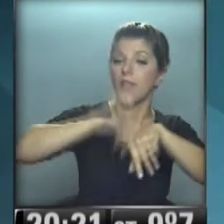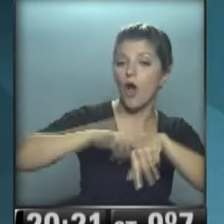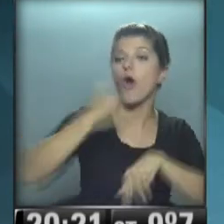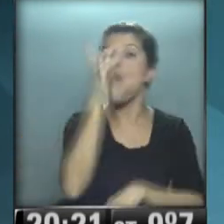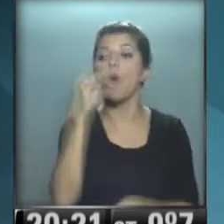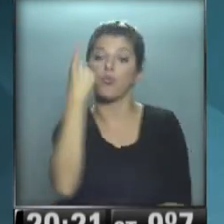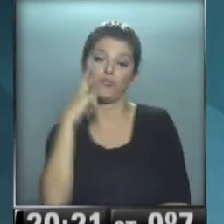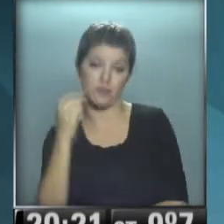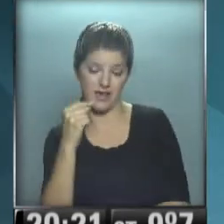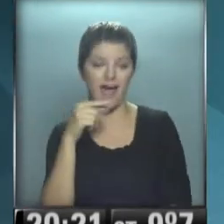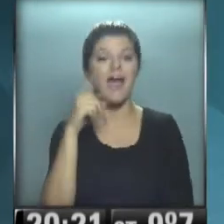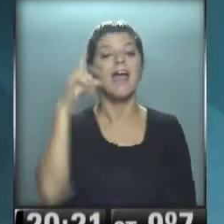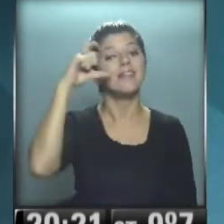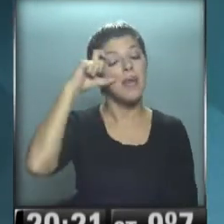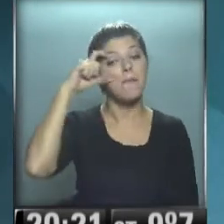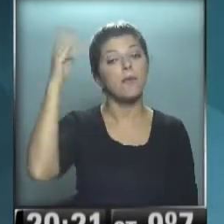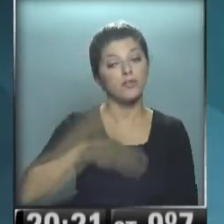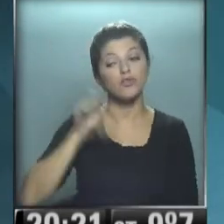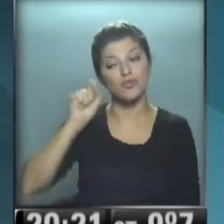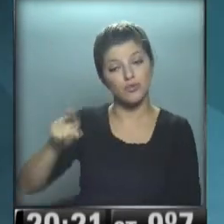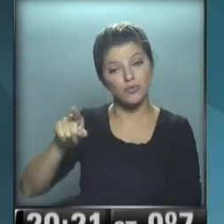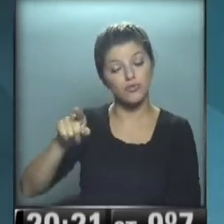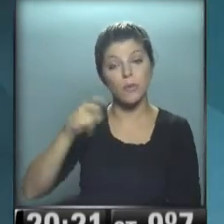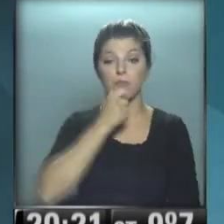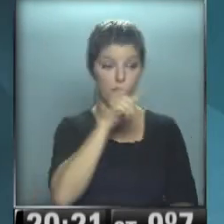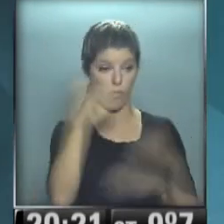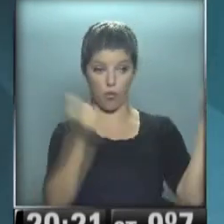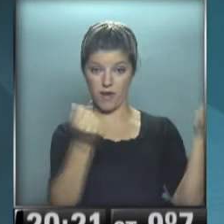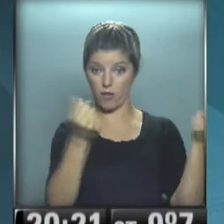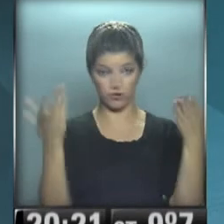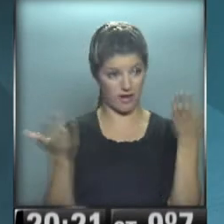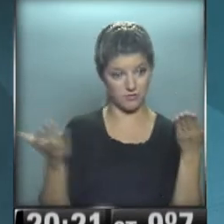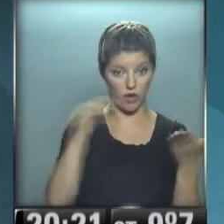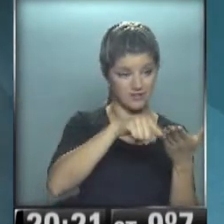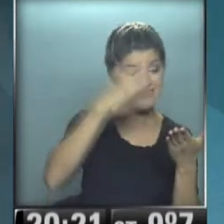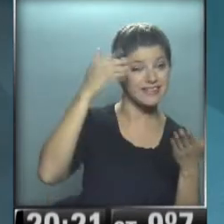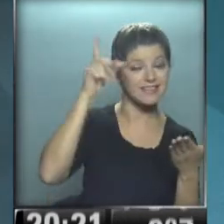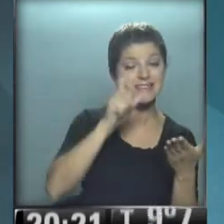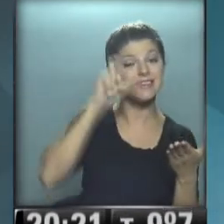No podrá superar el 10% de lo que pagan los autos por igual permanencia.